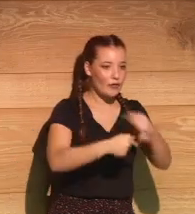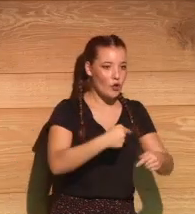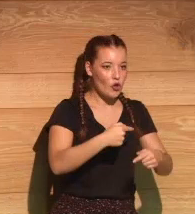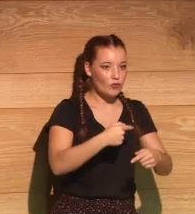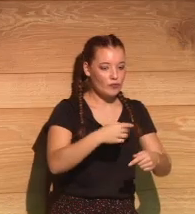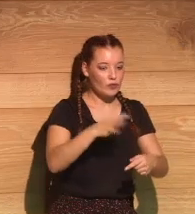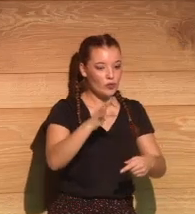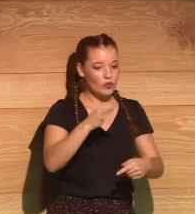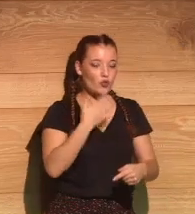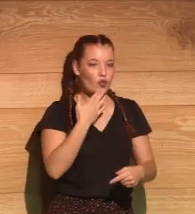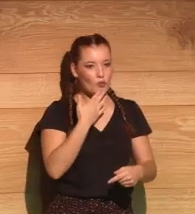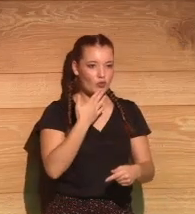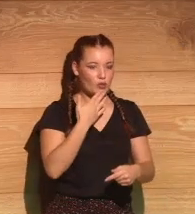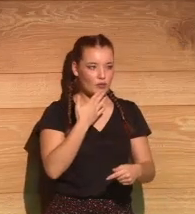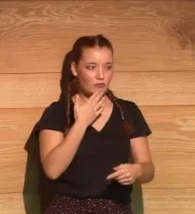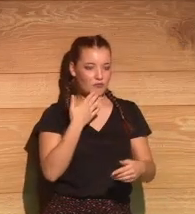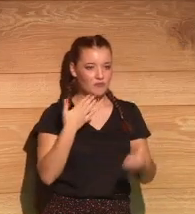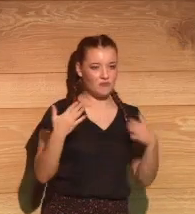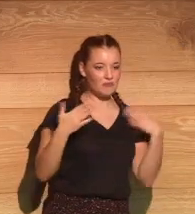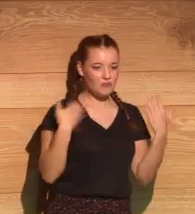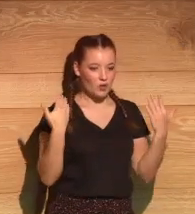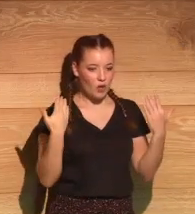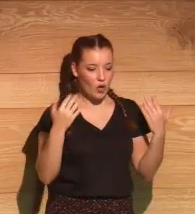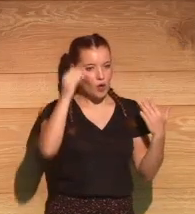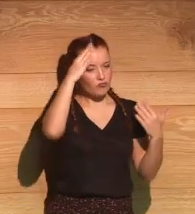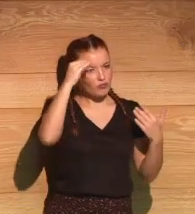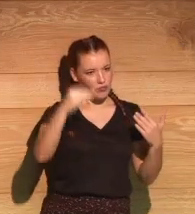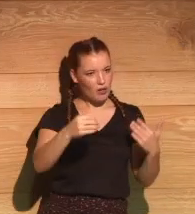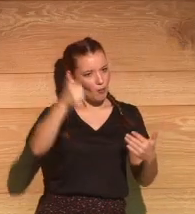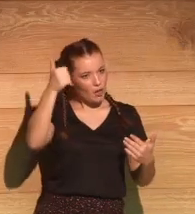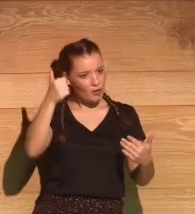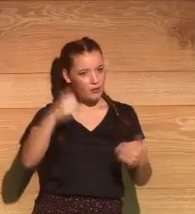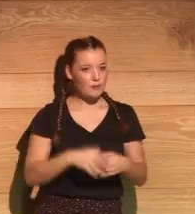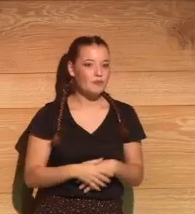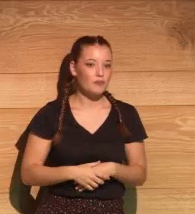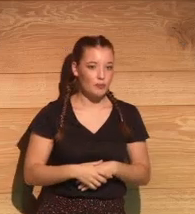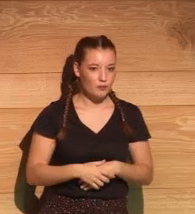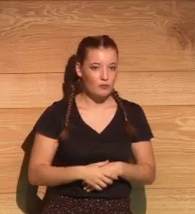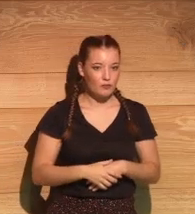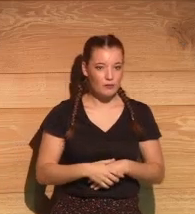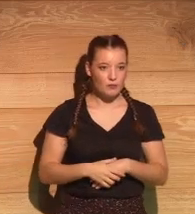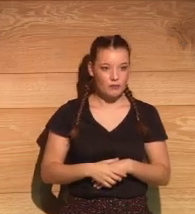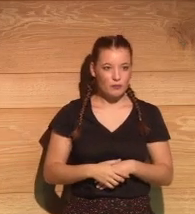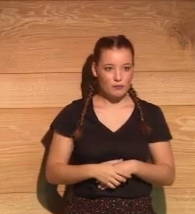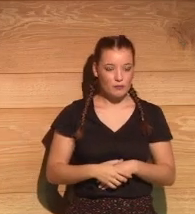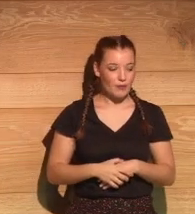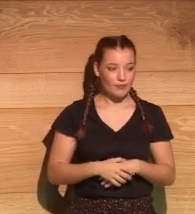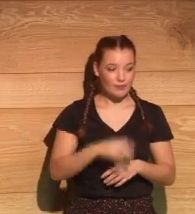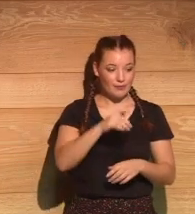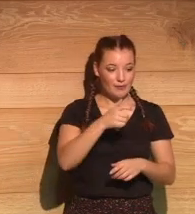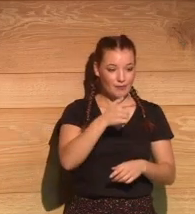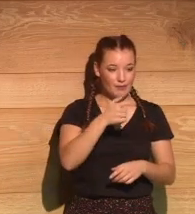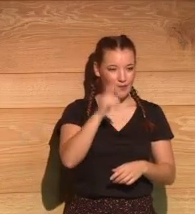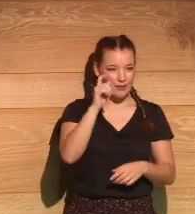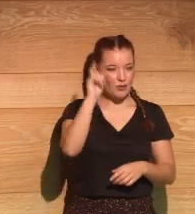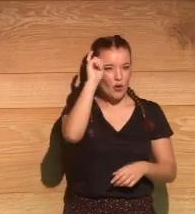de que iban un poco desobrados, pero también de que las obras son obras de literatura menor en el sentido más interesante del término, que no